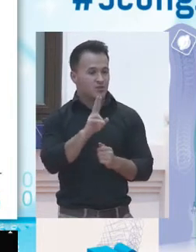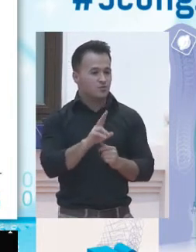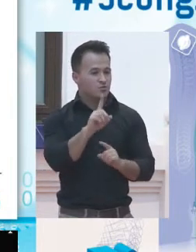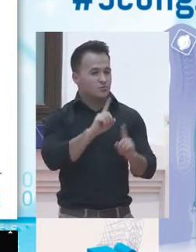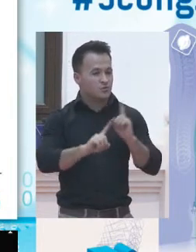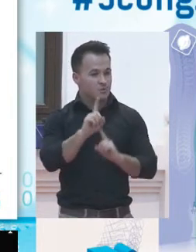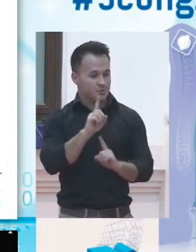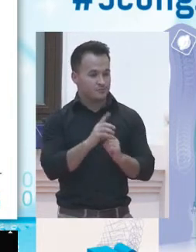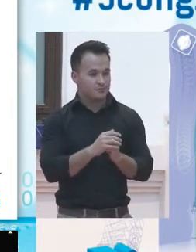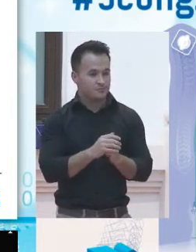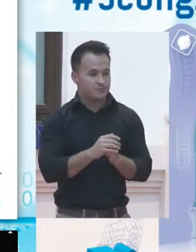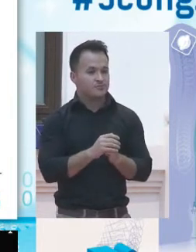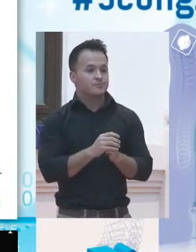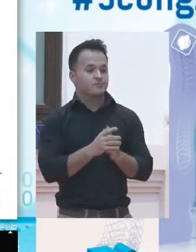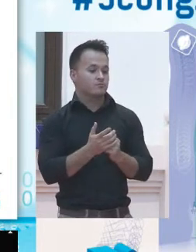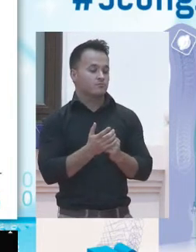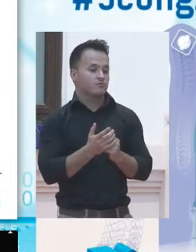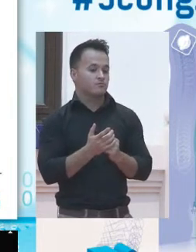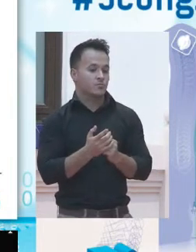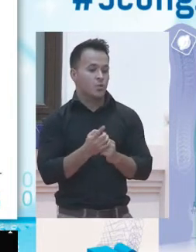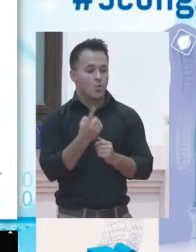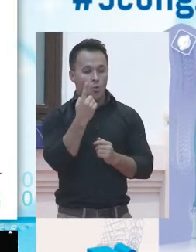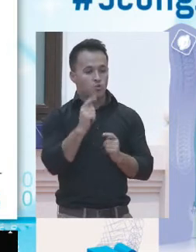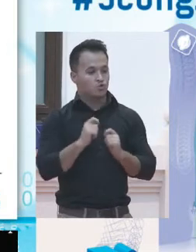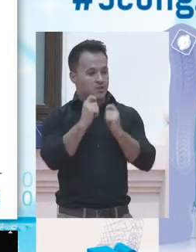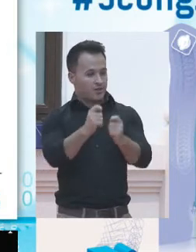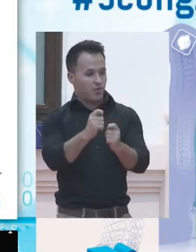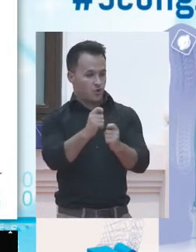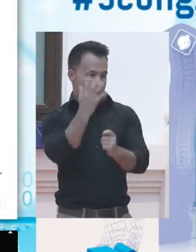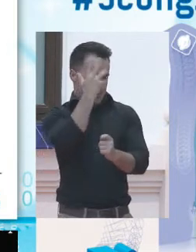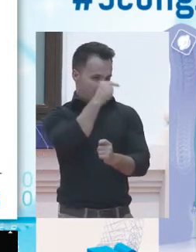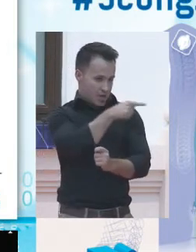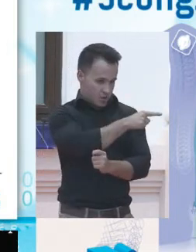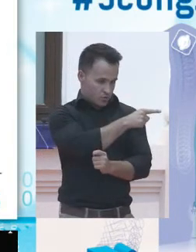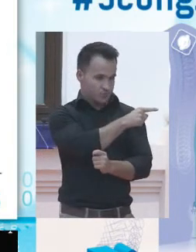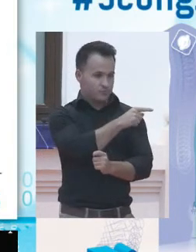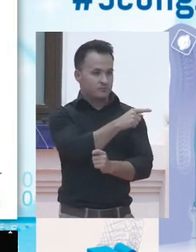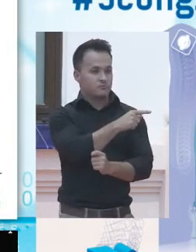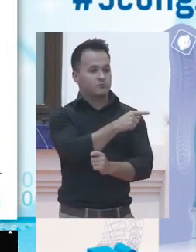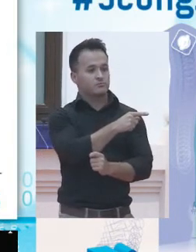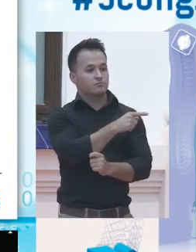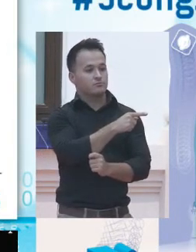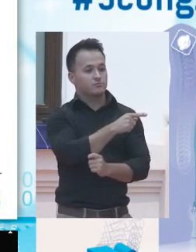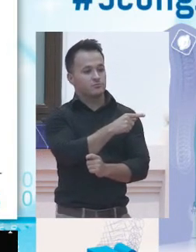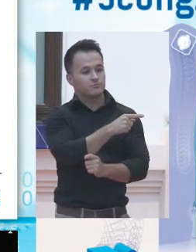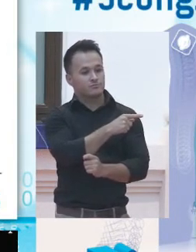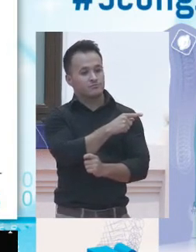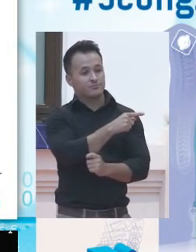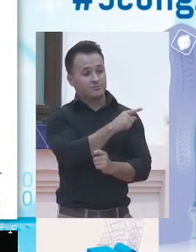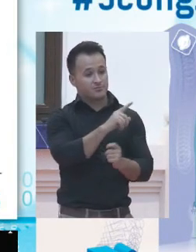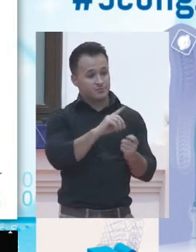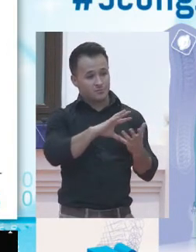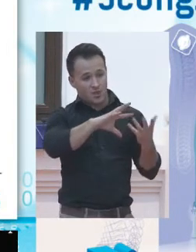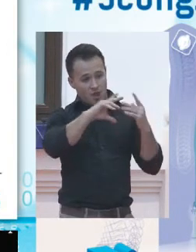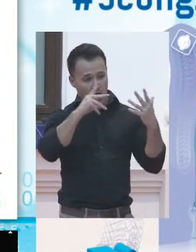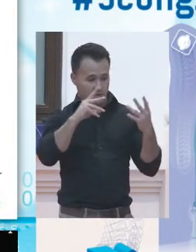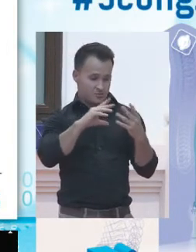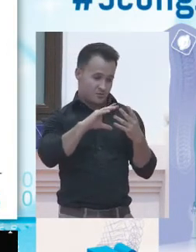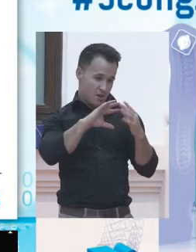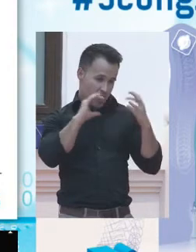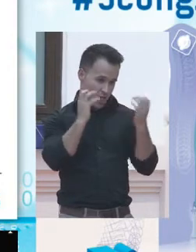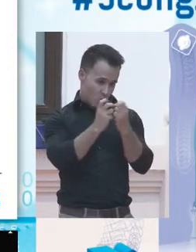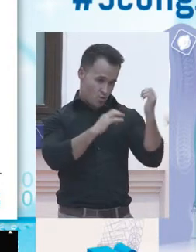es el siguiente problema. Cuando un suministrador americano, generalmente, de cloud computing te vende un servicio, tiene